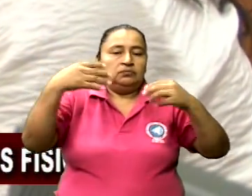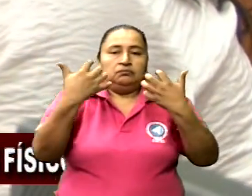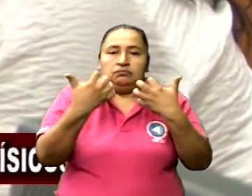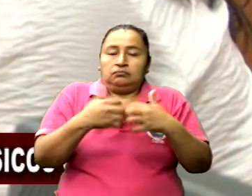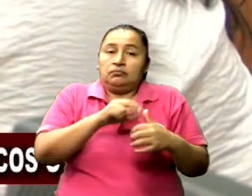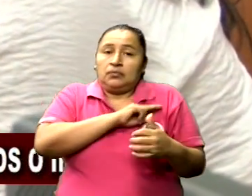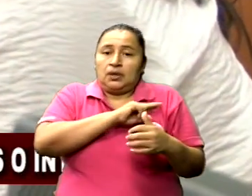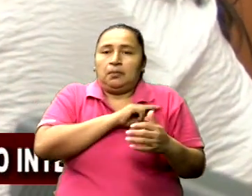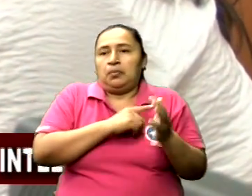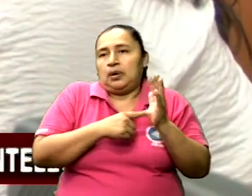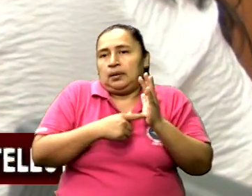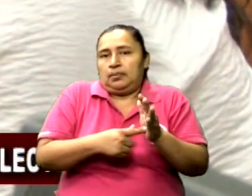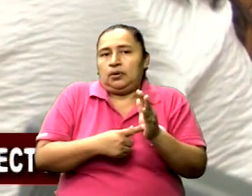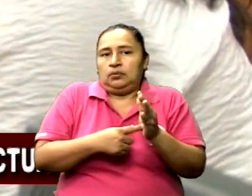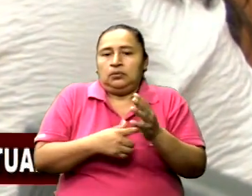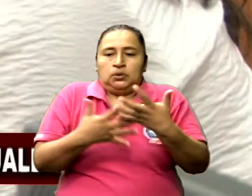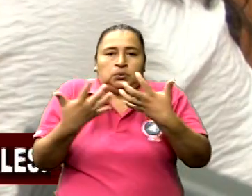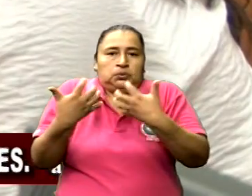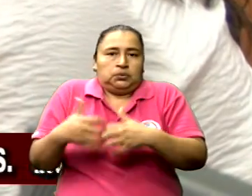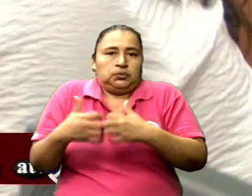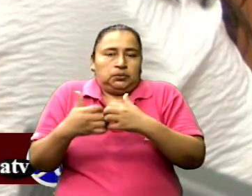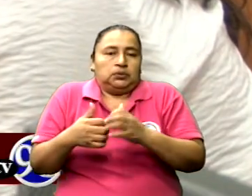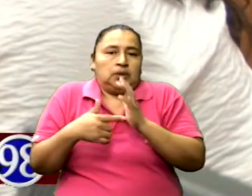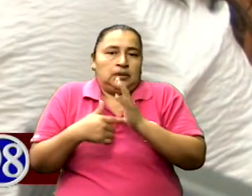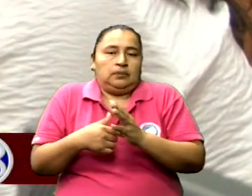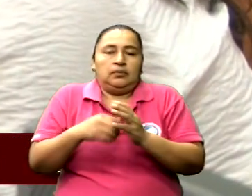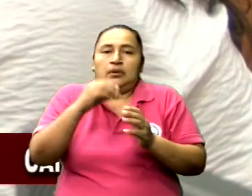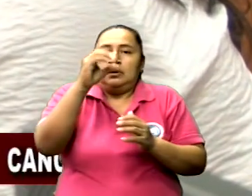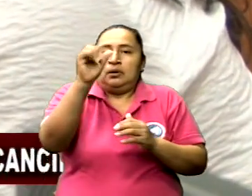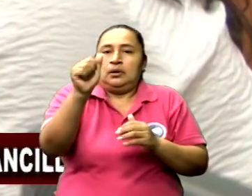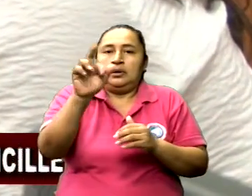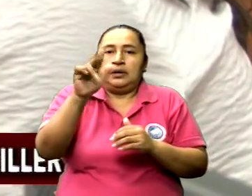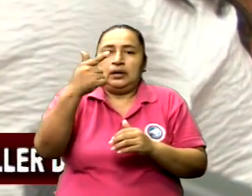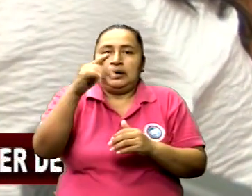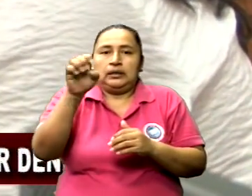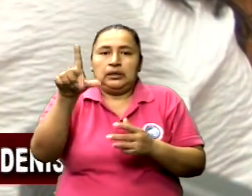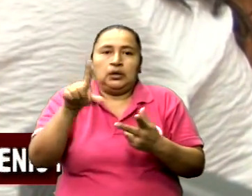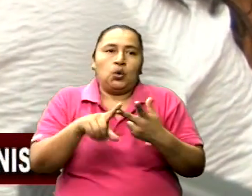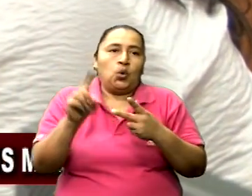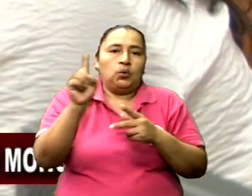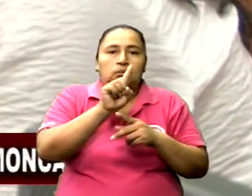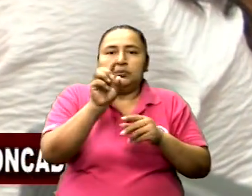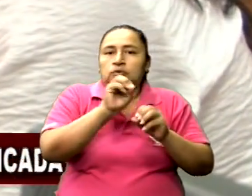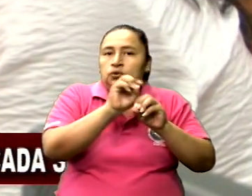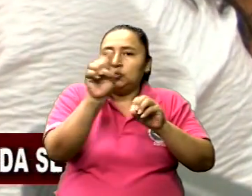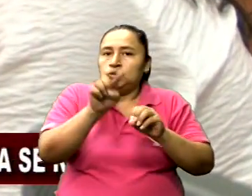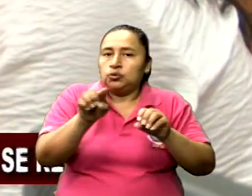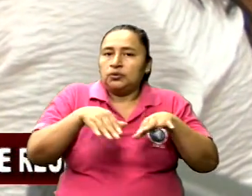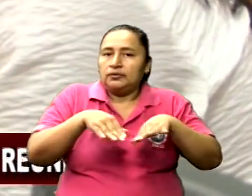genera, por ejemplo, plantas como la Cargill o zonas francas o